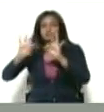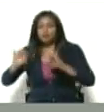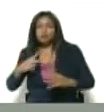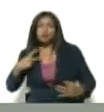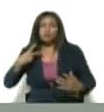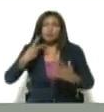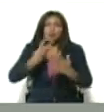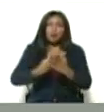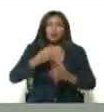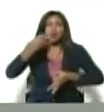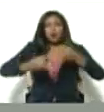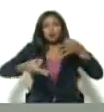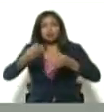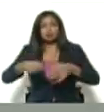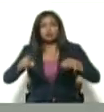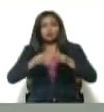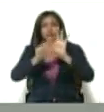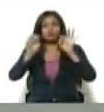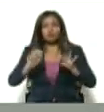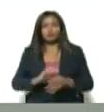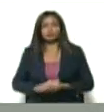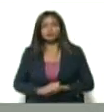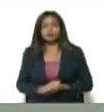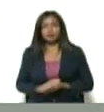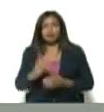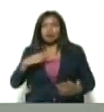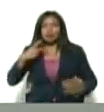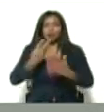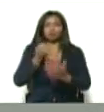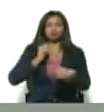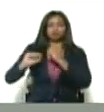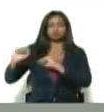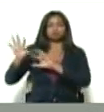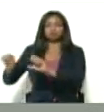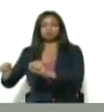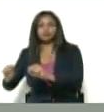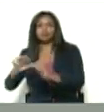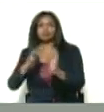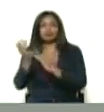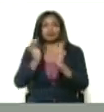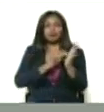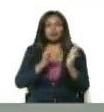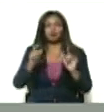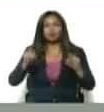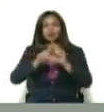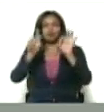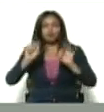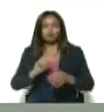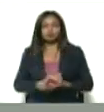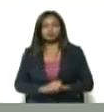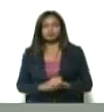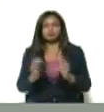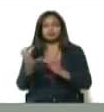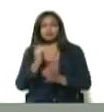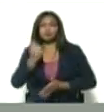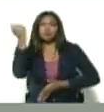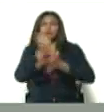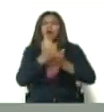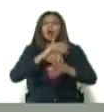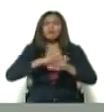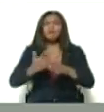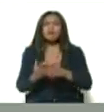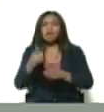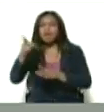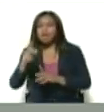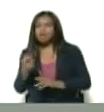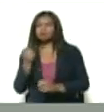valores de la justicia, de los valores del antiimperialismo, de Cristo. A Cristo lo matan por ser